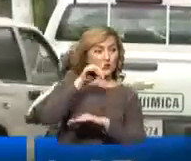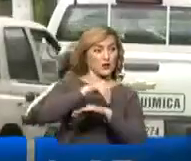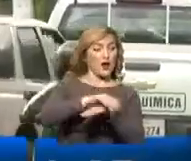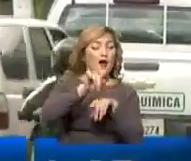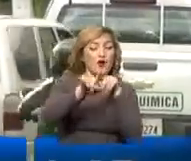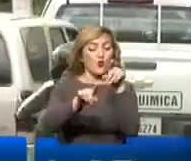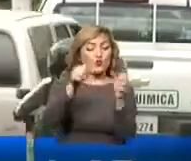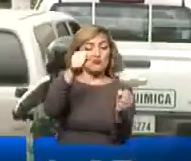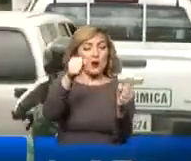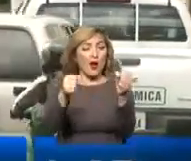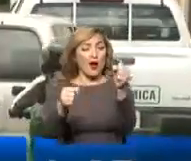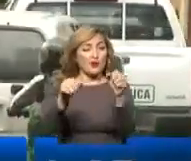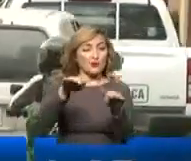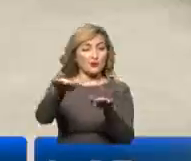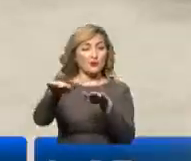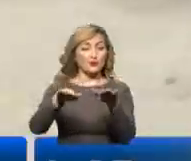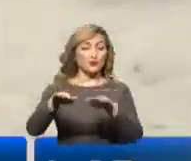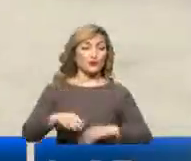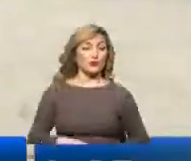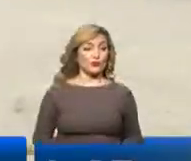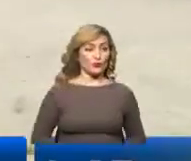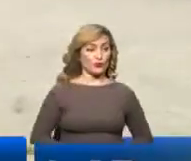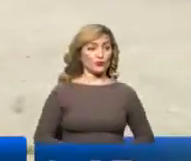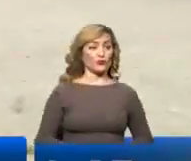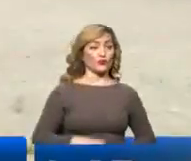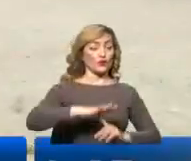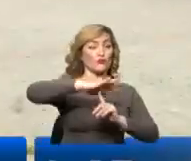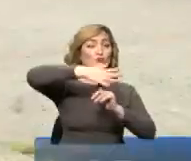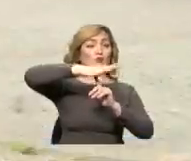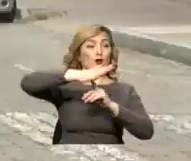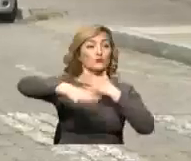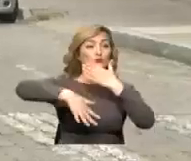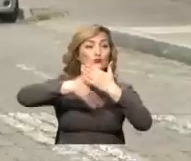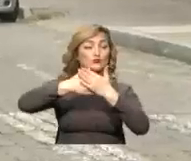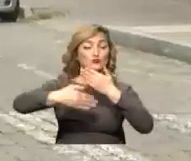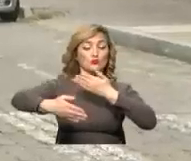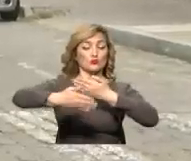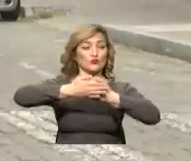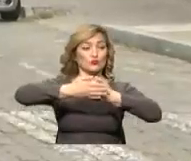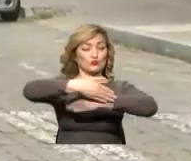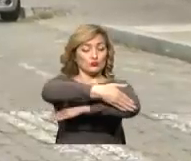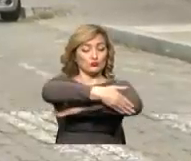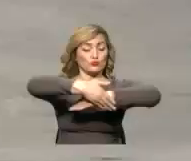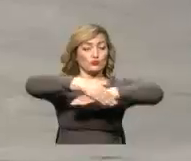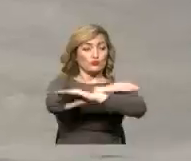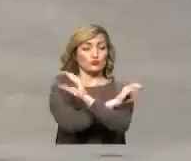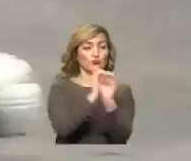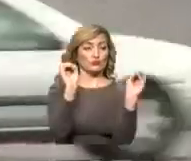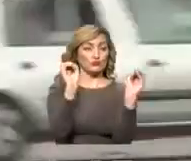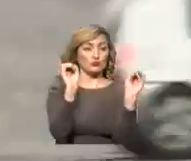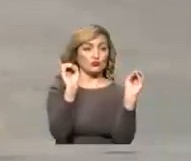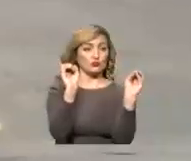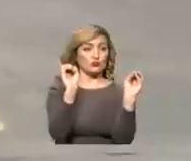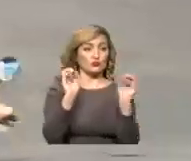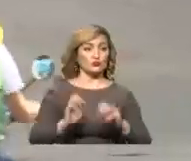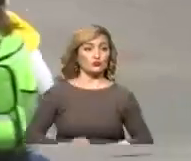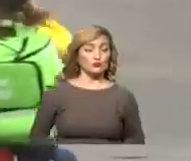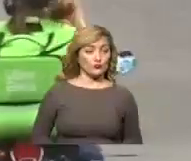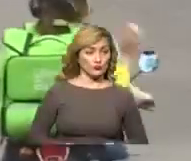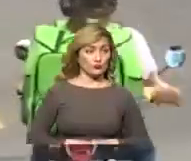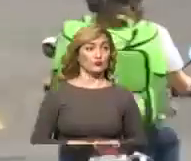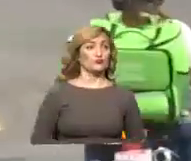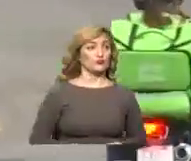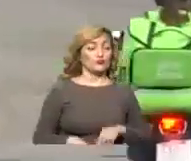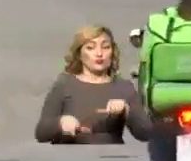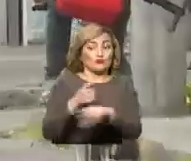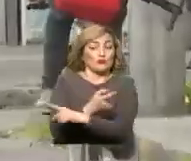había vehículos circulando, mientras en el parque de este valle todo permanece cerrado y sus calles vacías. El